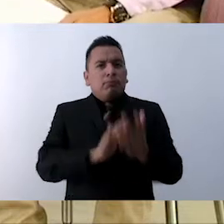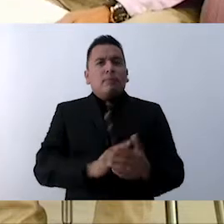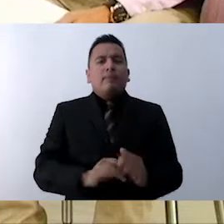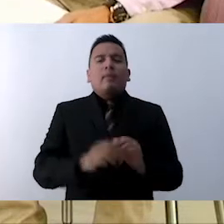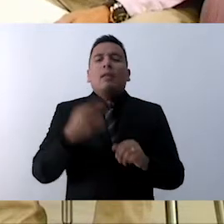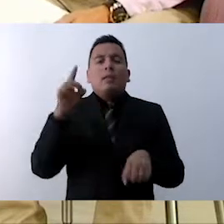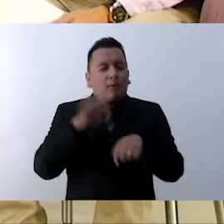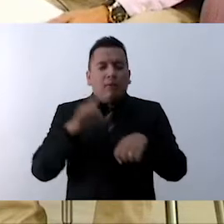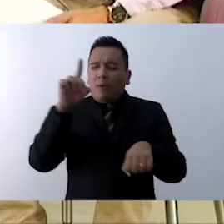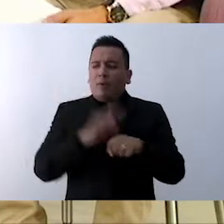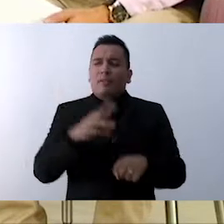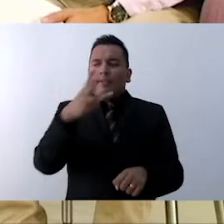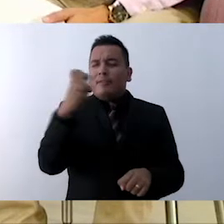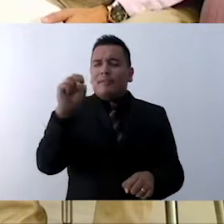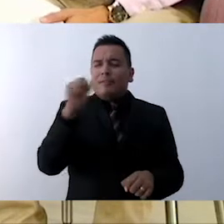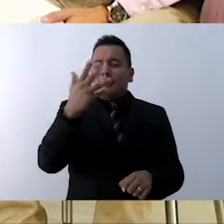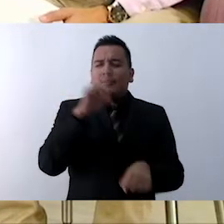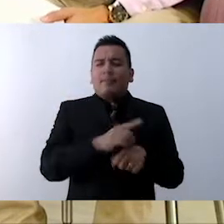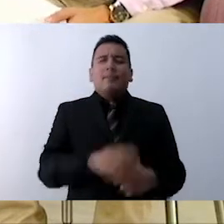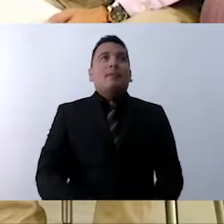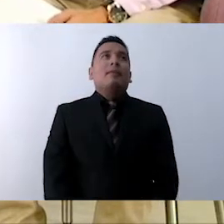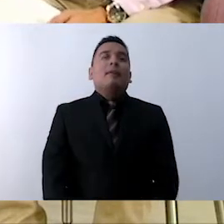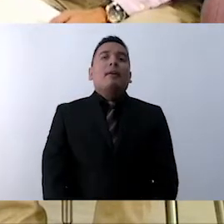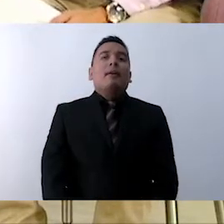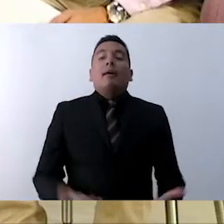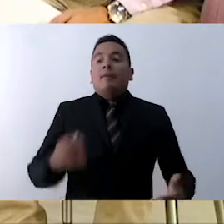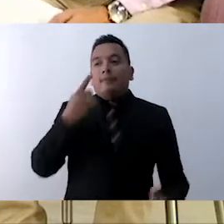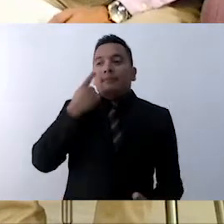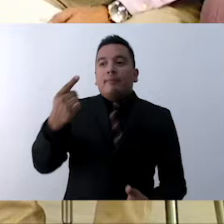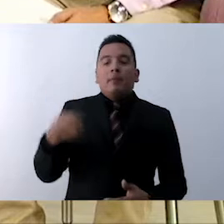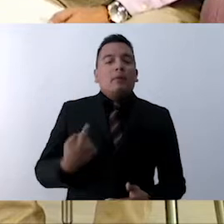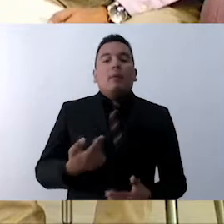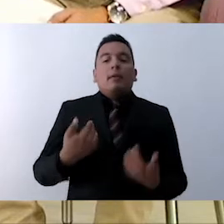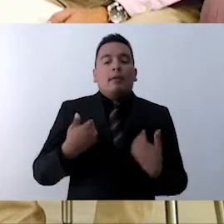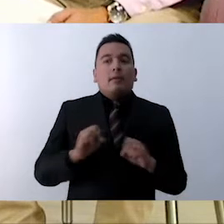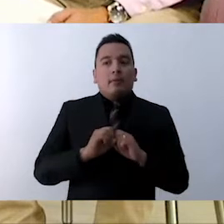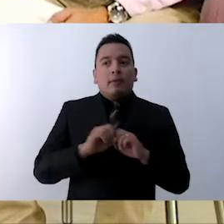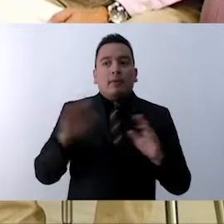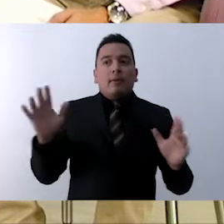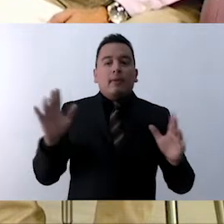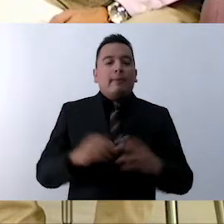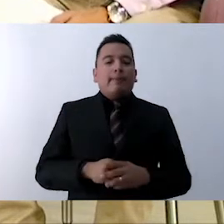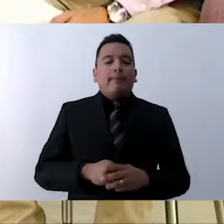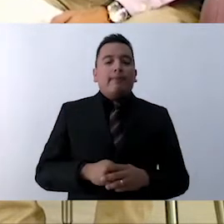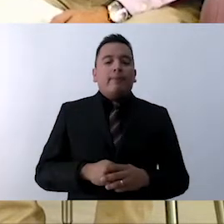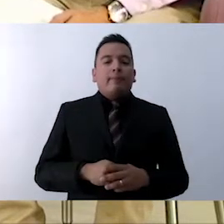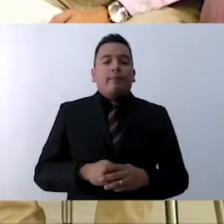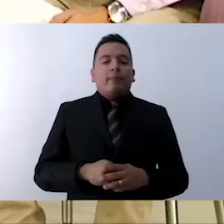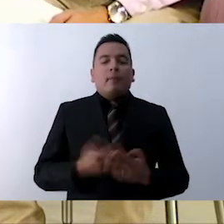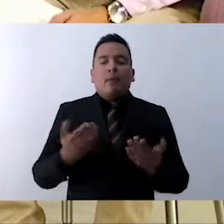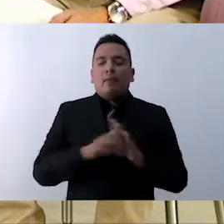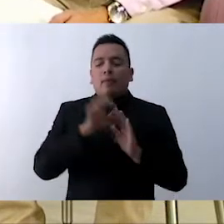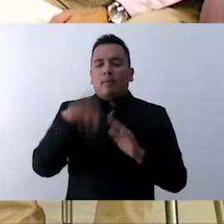una participación ciudadana, como bien tú decías, de 365 días? Claro, sí, Juan Carlos. Pues digo, básicamente